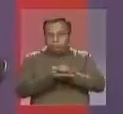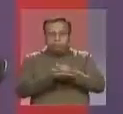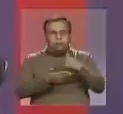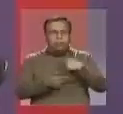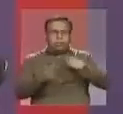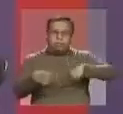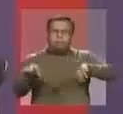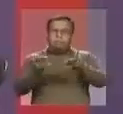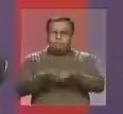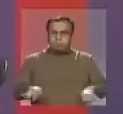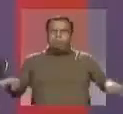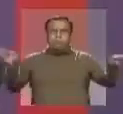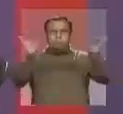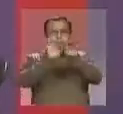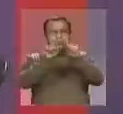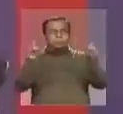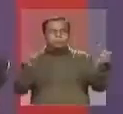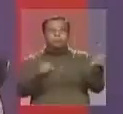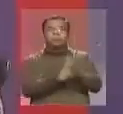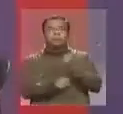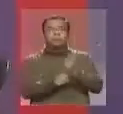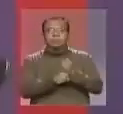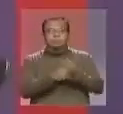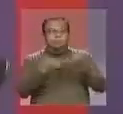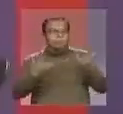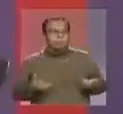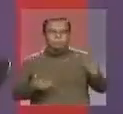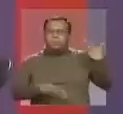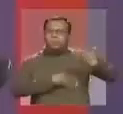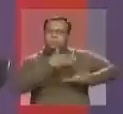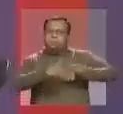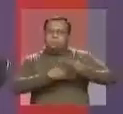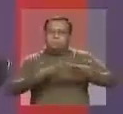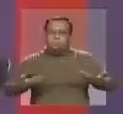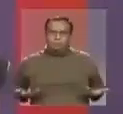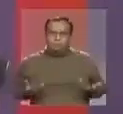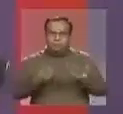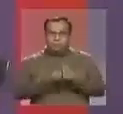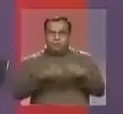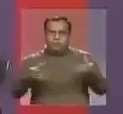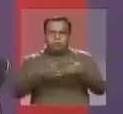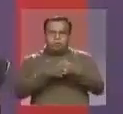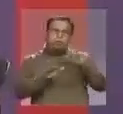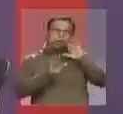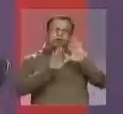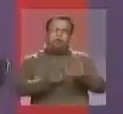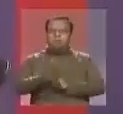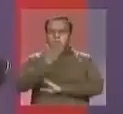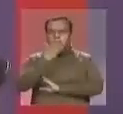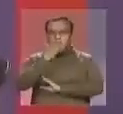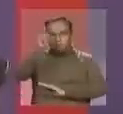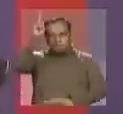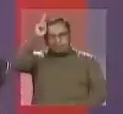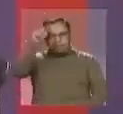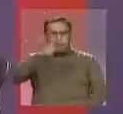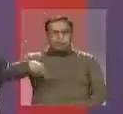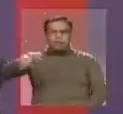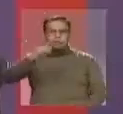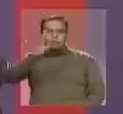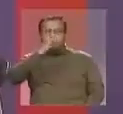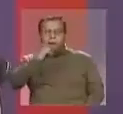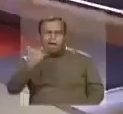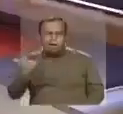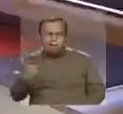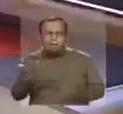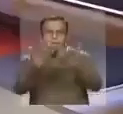Un punto también que es importante hablarlo es que no hay una perspectiva étnica en las distintas empresas. Entonces,